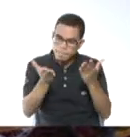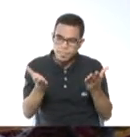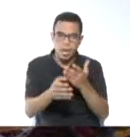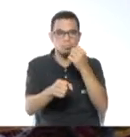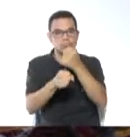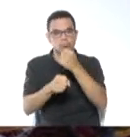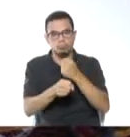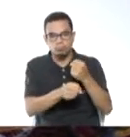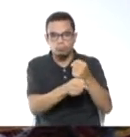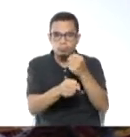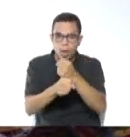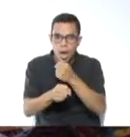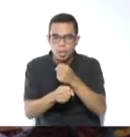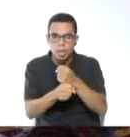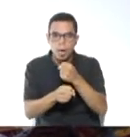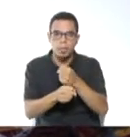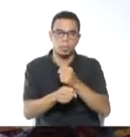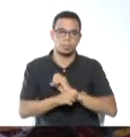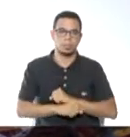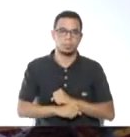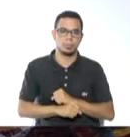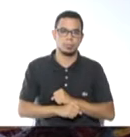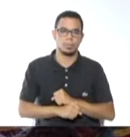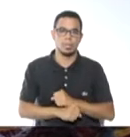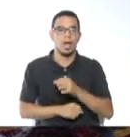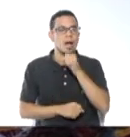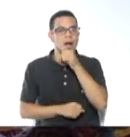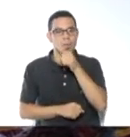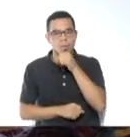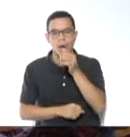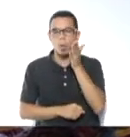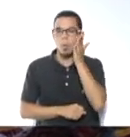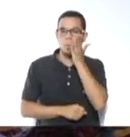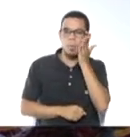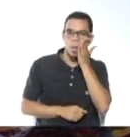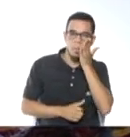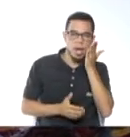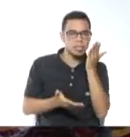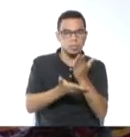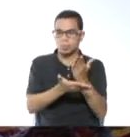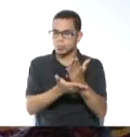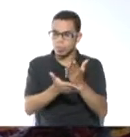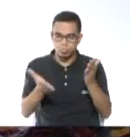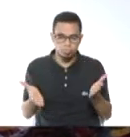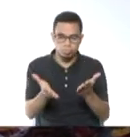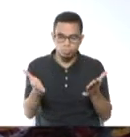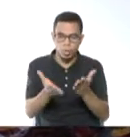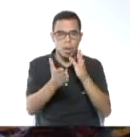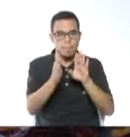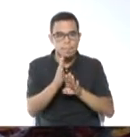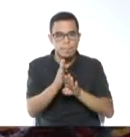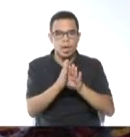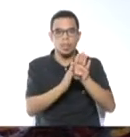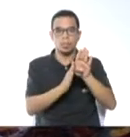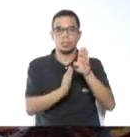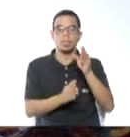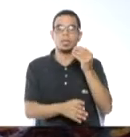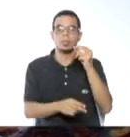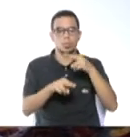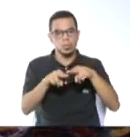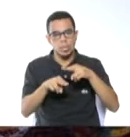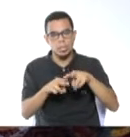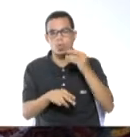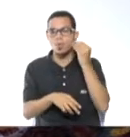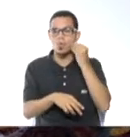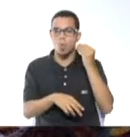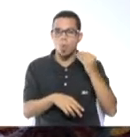enseñando las madres, los padres, los abuelos, todo en medida del desarrollo del niño o de la niña o del adolescente o el joven.